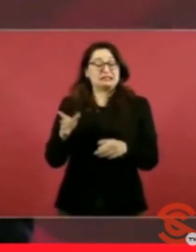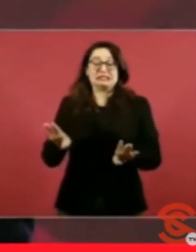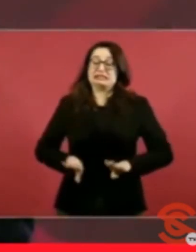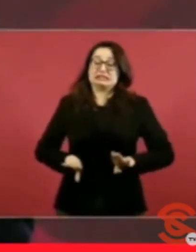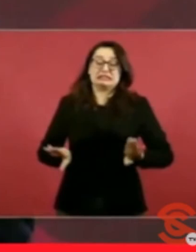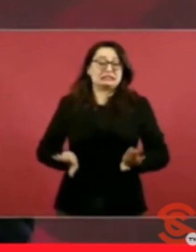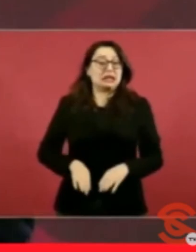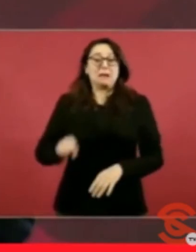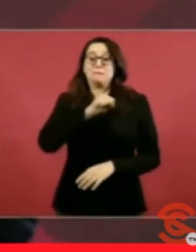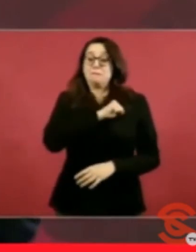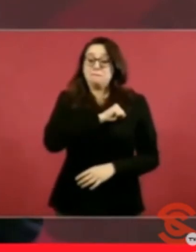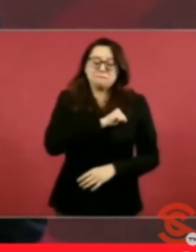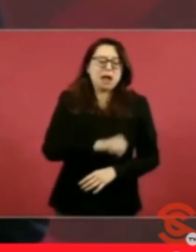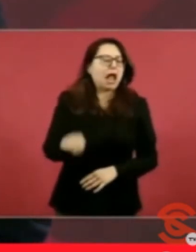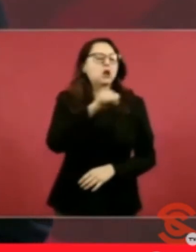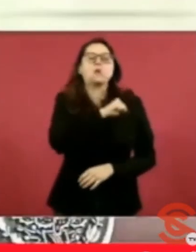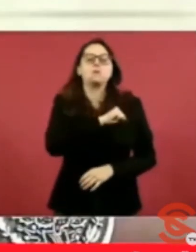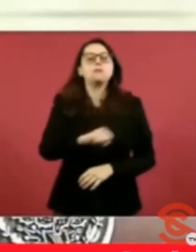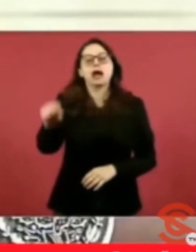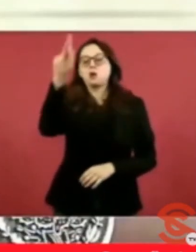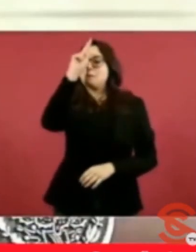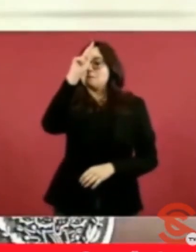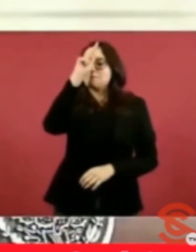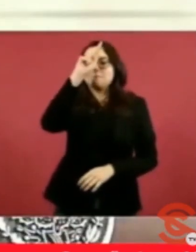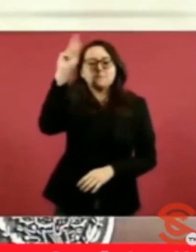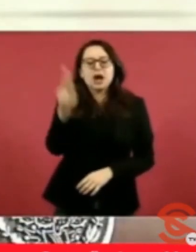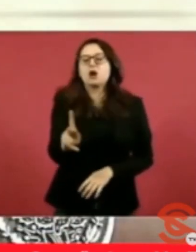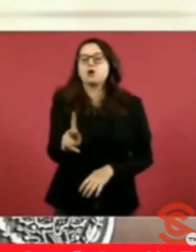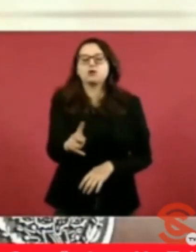malo de Malolandia,